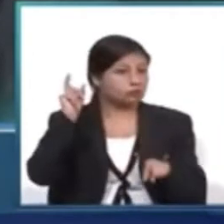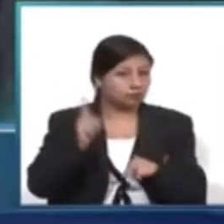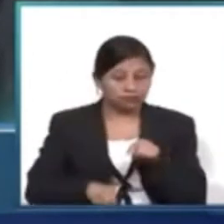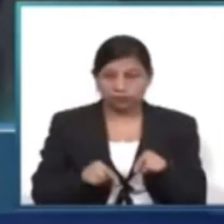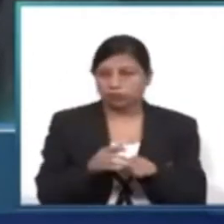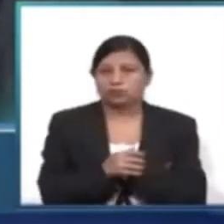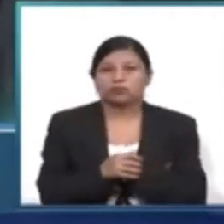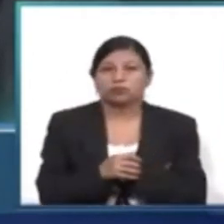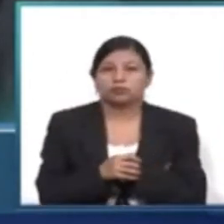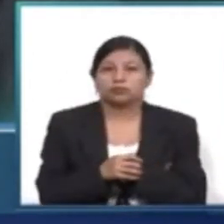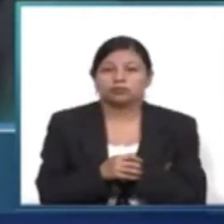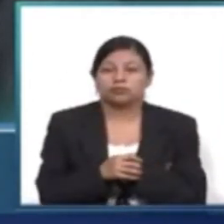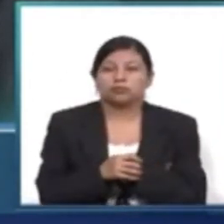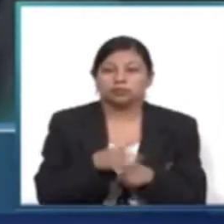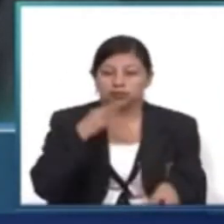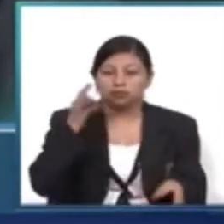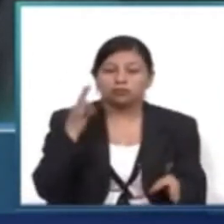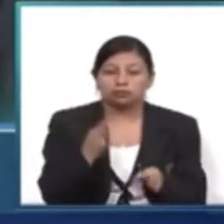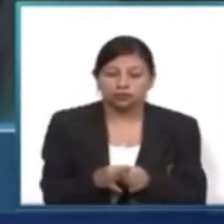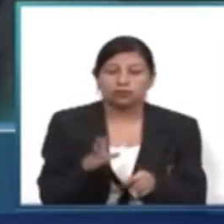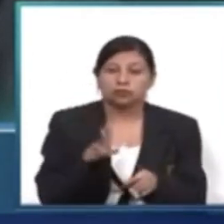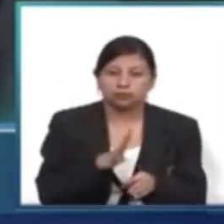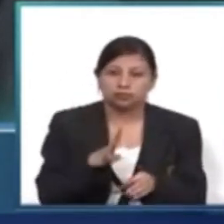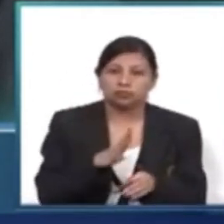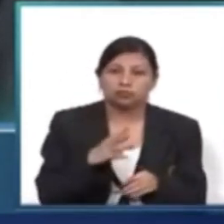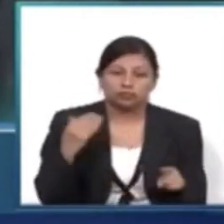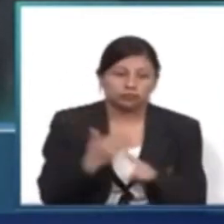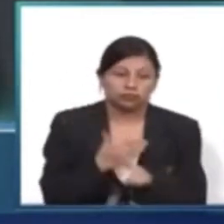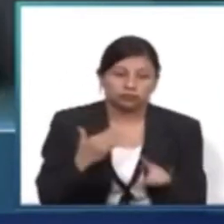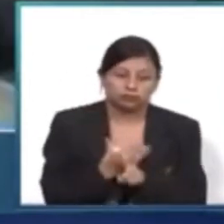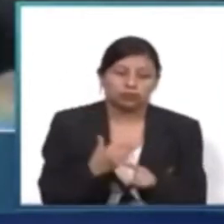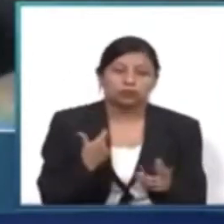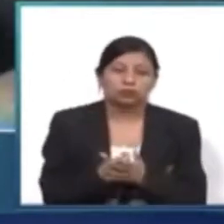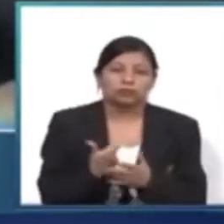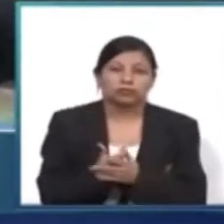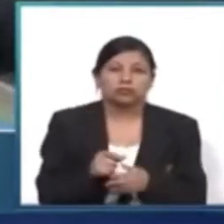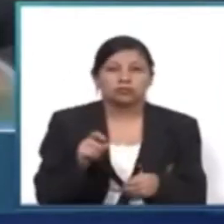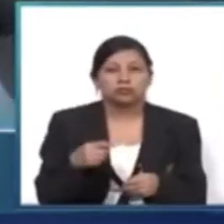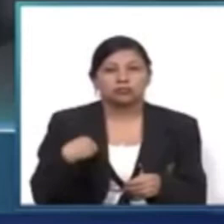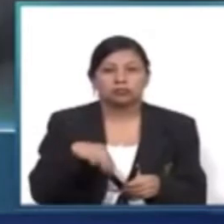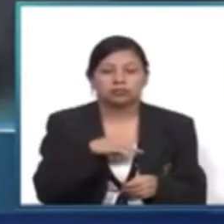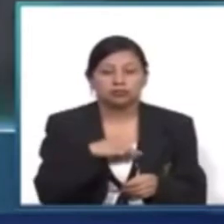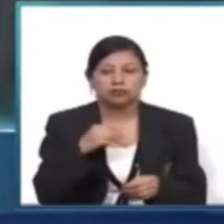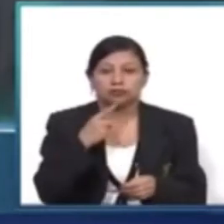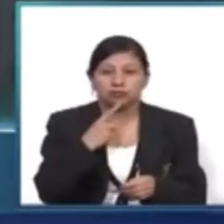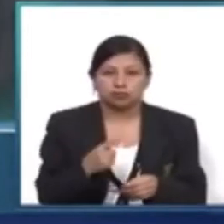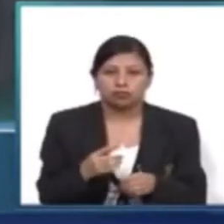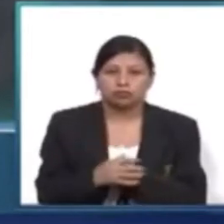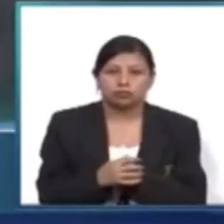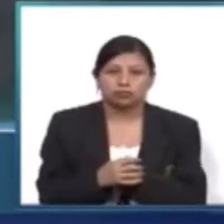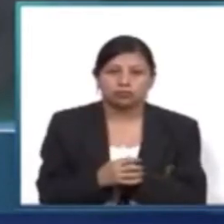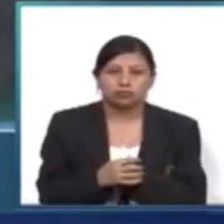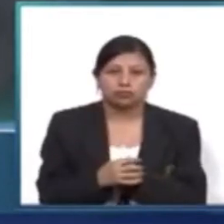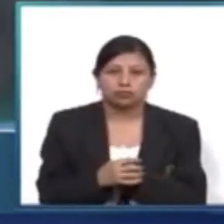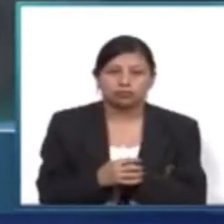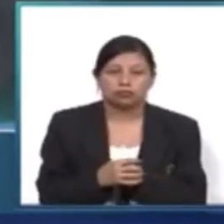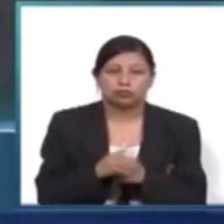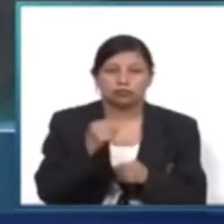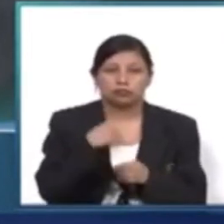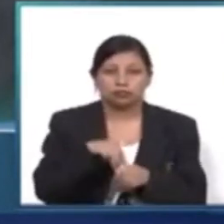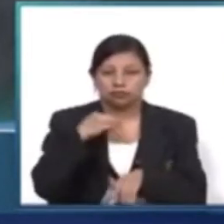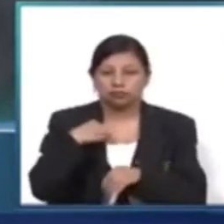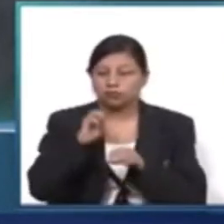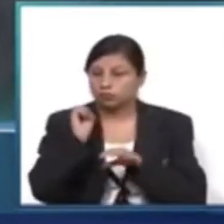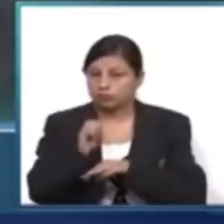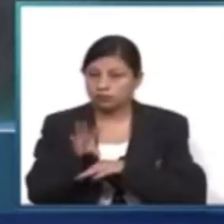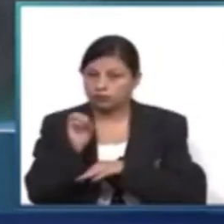funciona, pues realmente vamos a tener estragos económicos, número uno. Y al ministro, pues, solo un pequeño mensaje. Yo